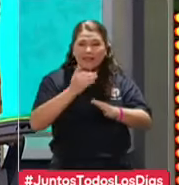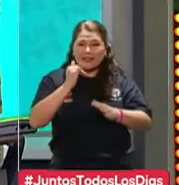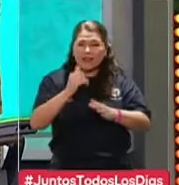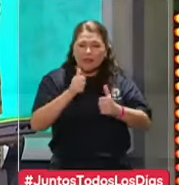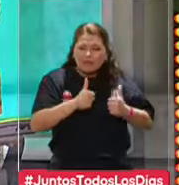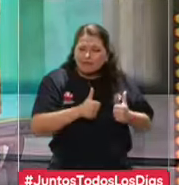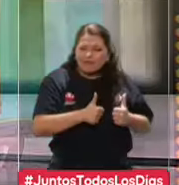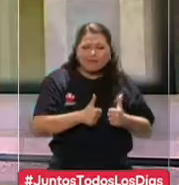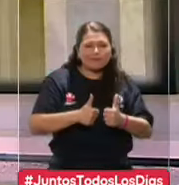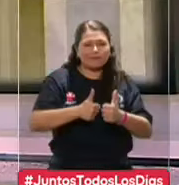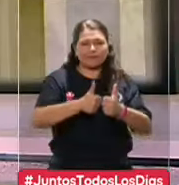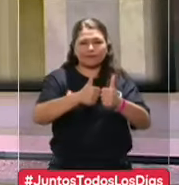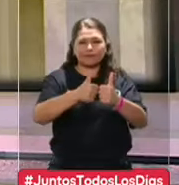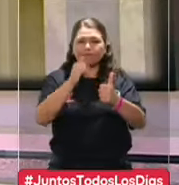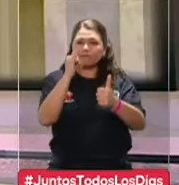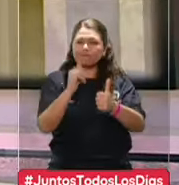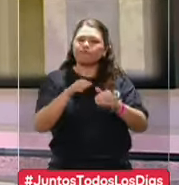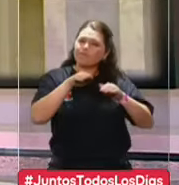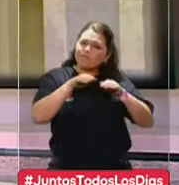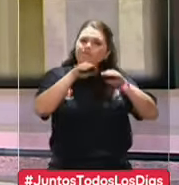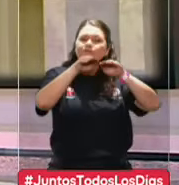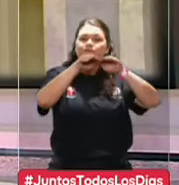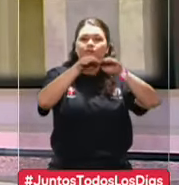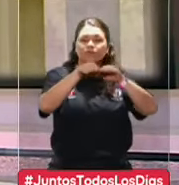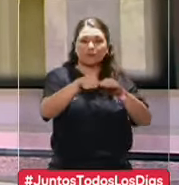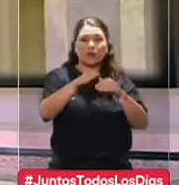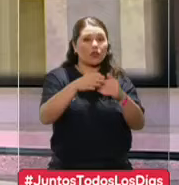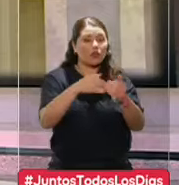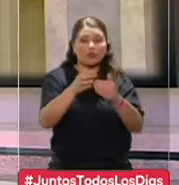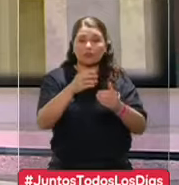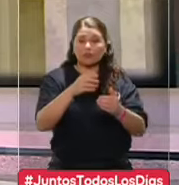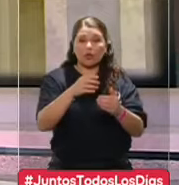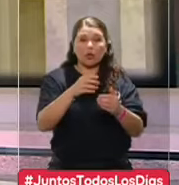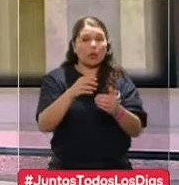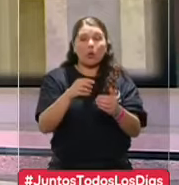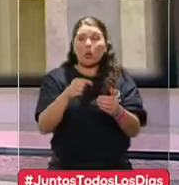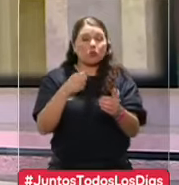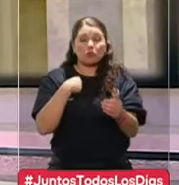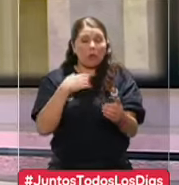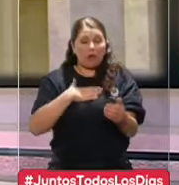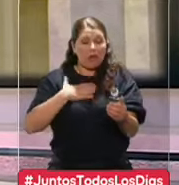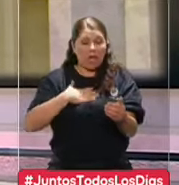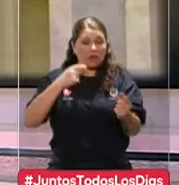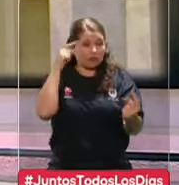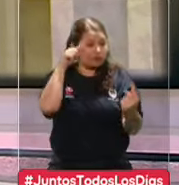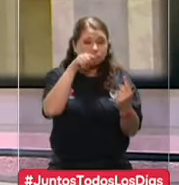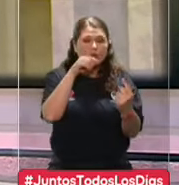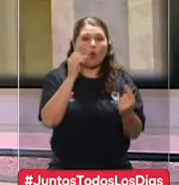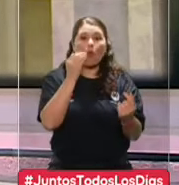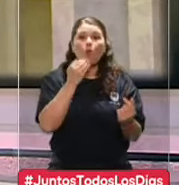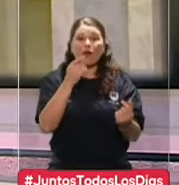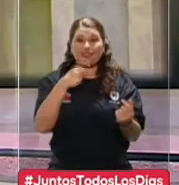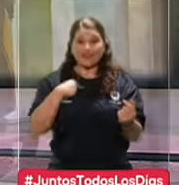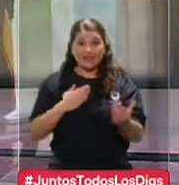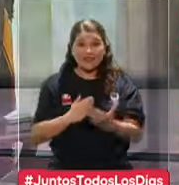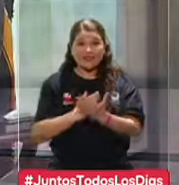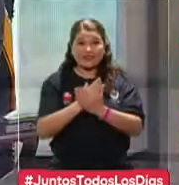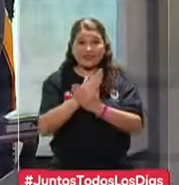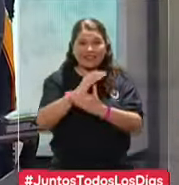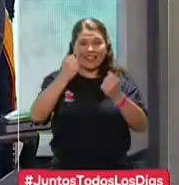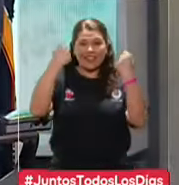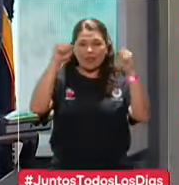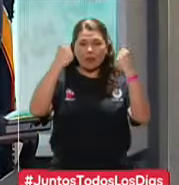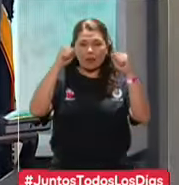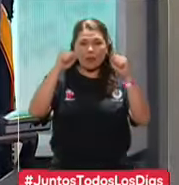siempre me apoyaron en lo que yo me proponía. Por ejemplo, cuando empecé en el deporte, el profesor Daniel Pedrero